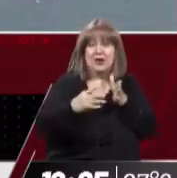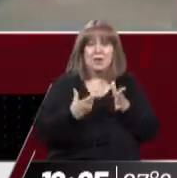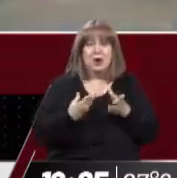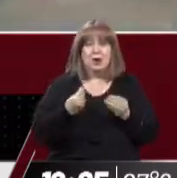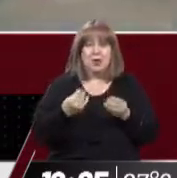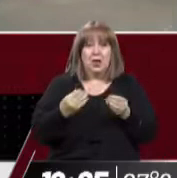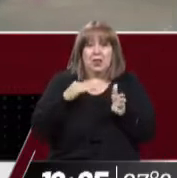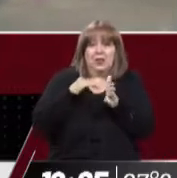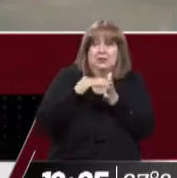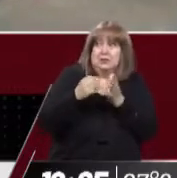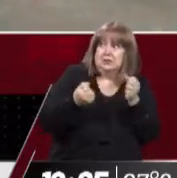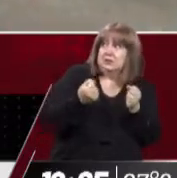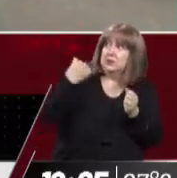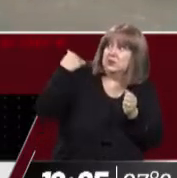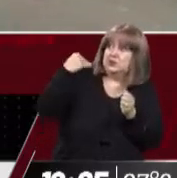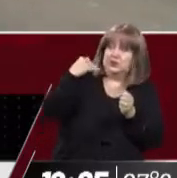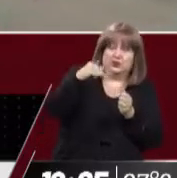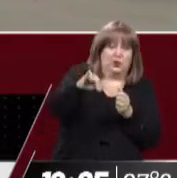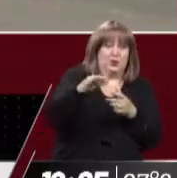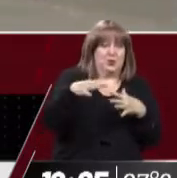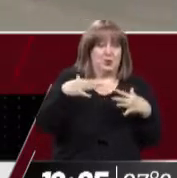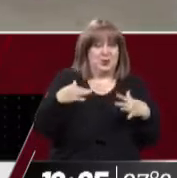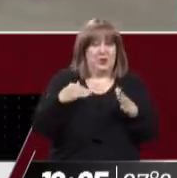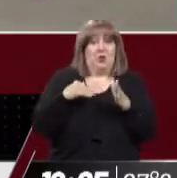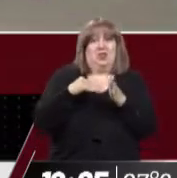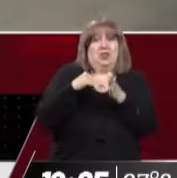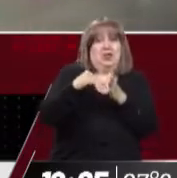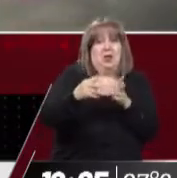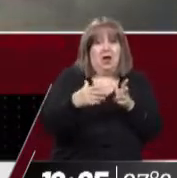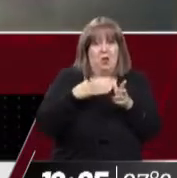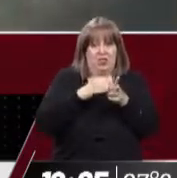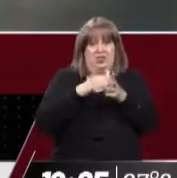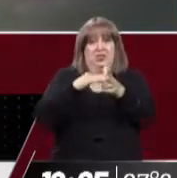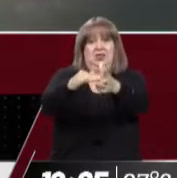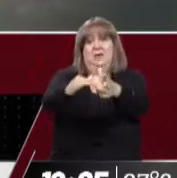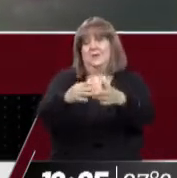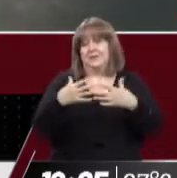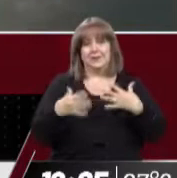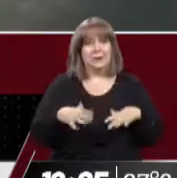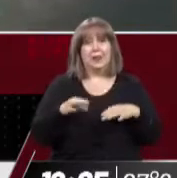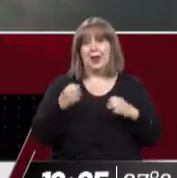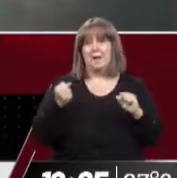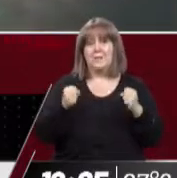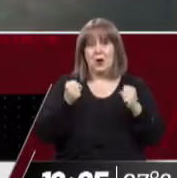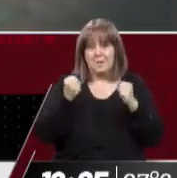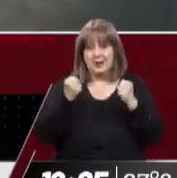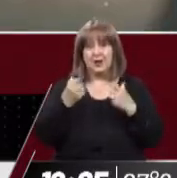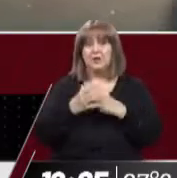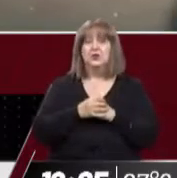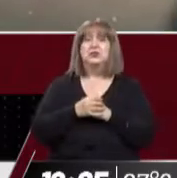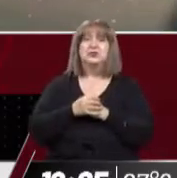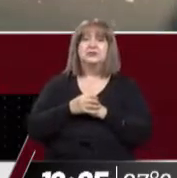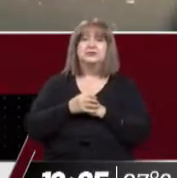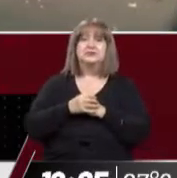estaban en esos autos que iban, que los iba arrasando el camión, digo... Un momento de desesperación para todos los involucrados.